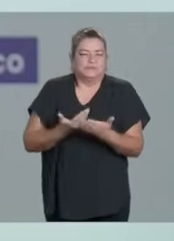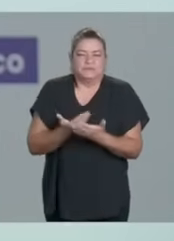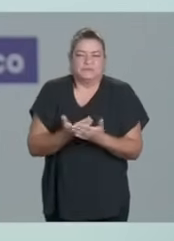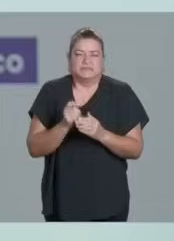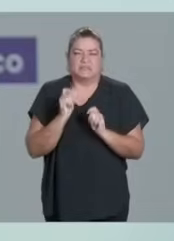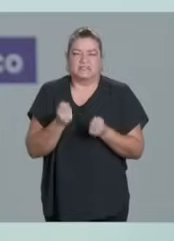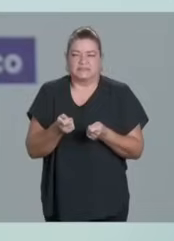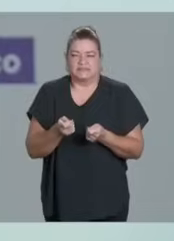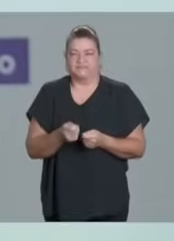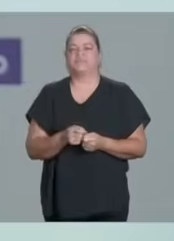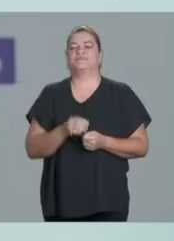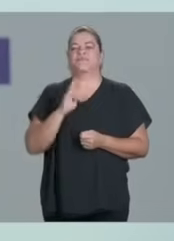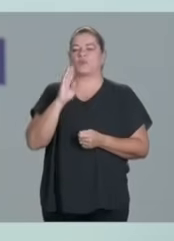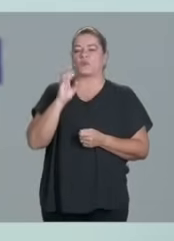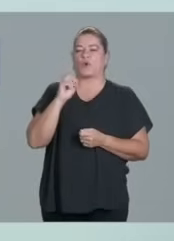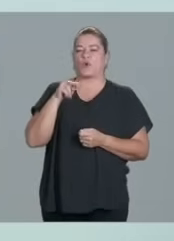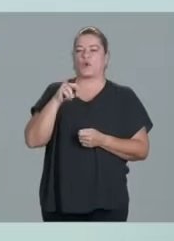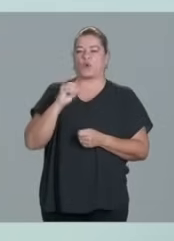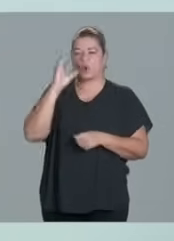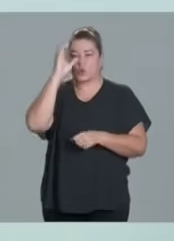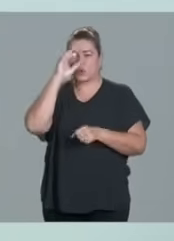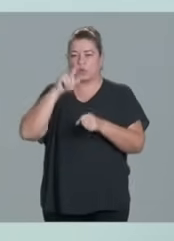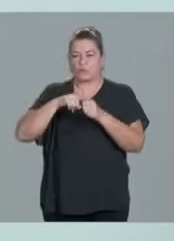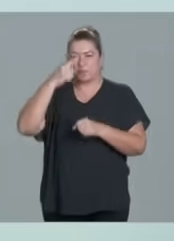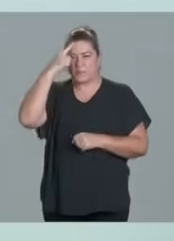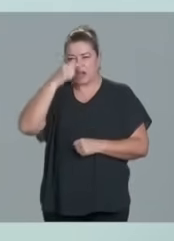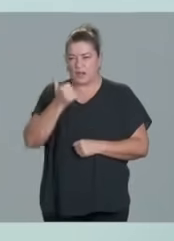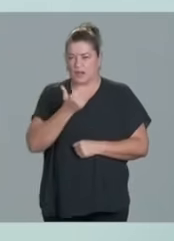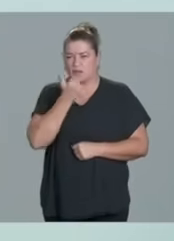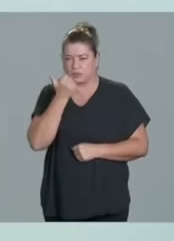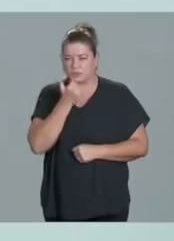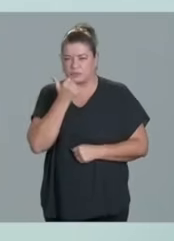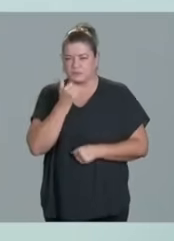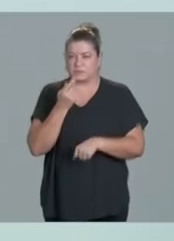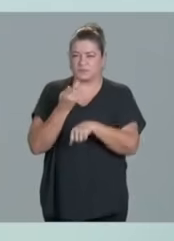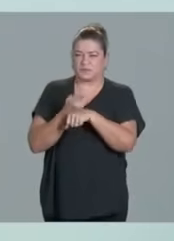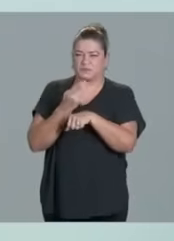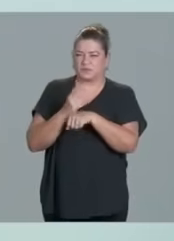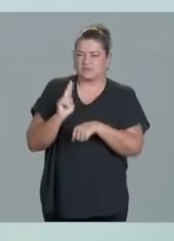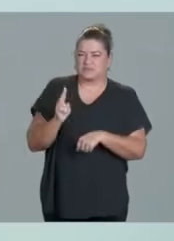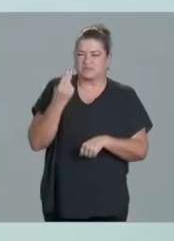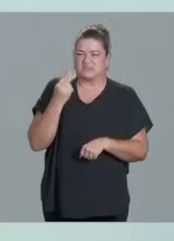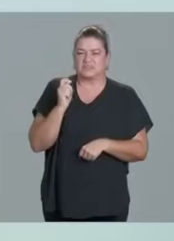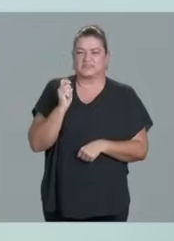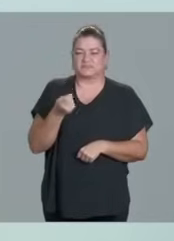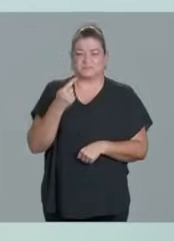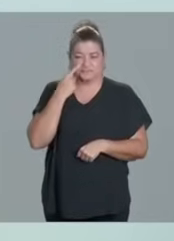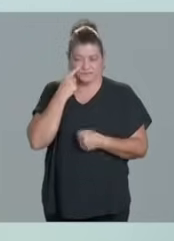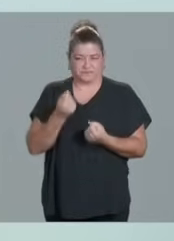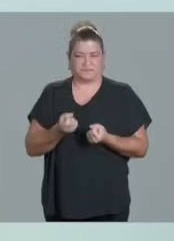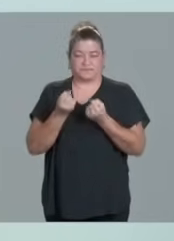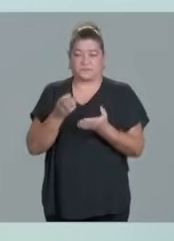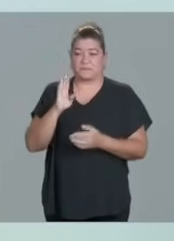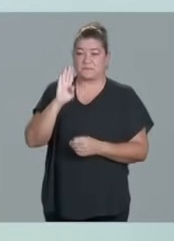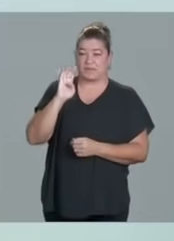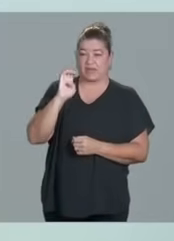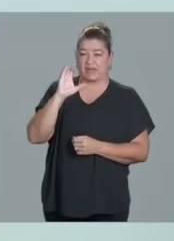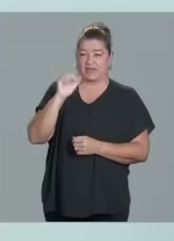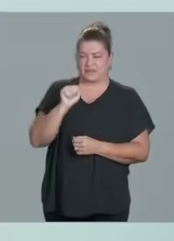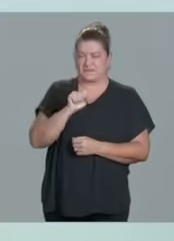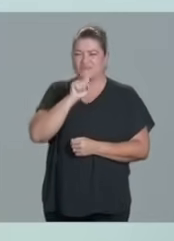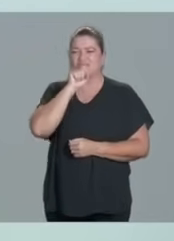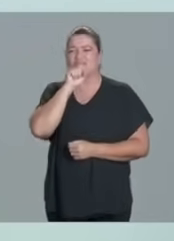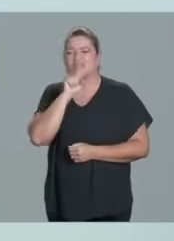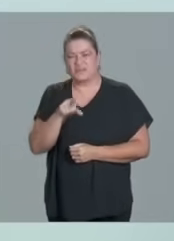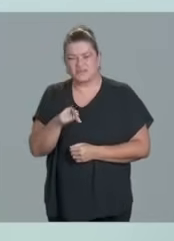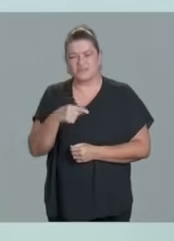culturales para los estudiantes de educación media superior y superior. ¿Qué quiere decir eso? Que además de la beca, los estudiantes y las estudiantes puedan tener acceso